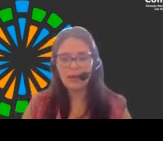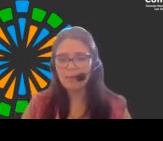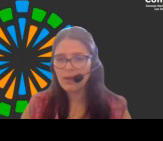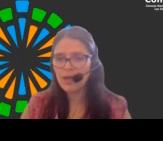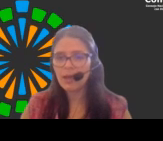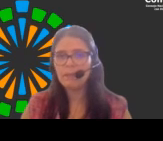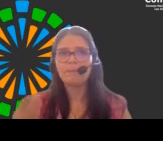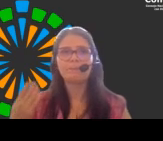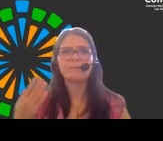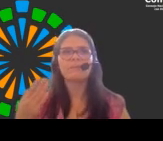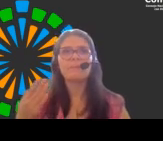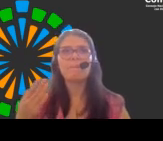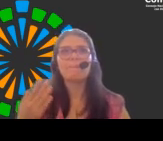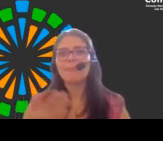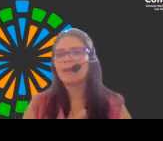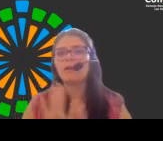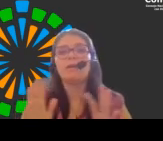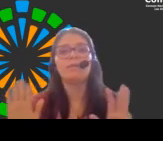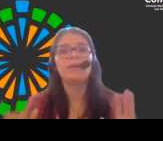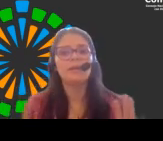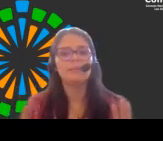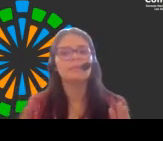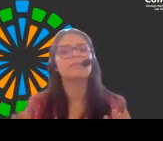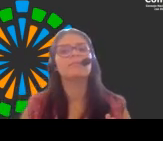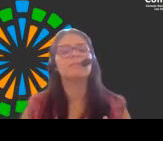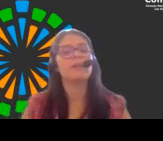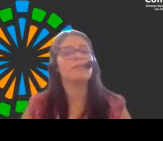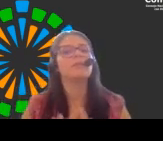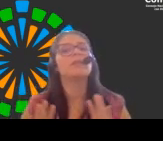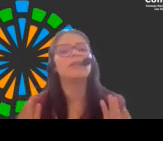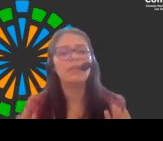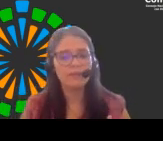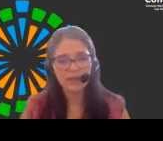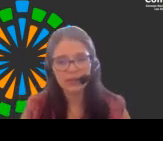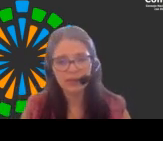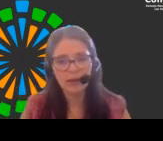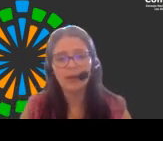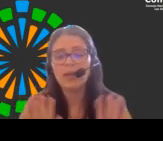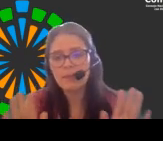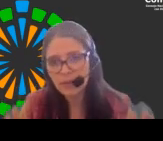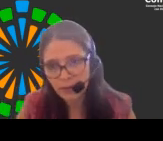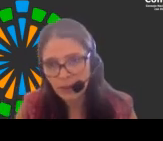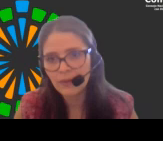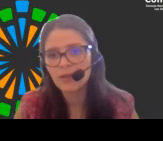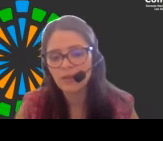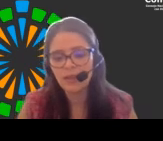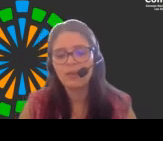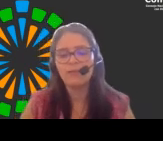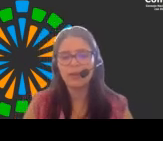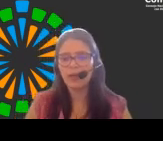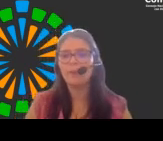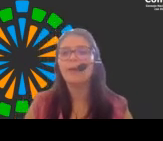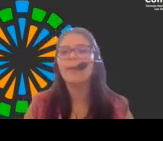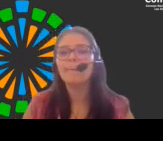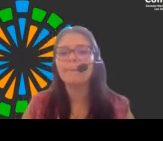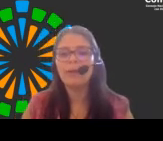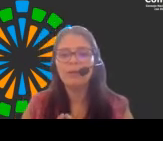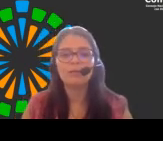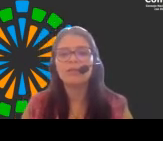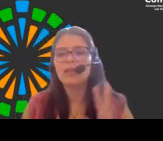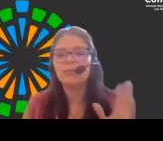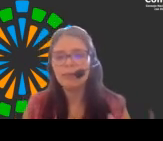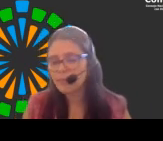el mes y ahí en fuera está bastante difícil el imas lo tiene bastante identificado